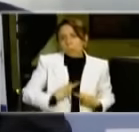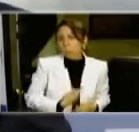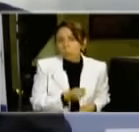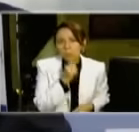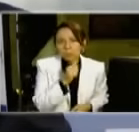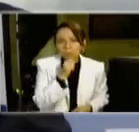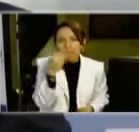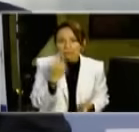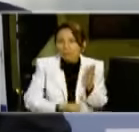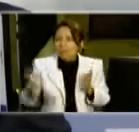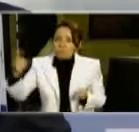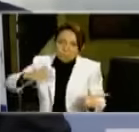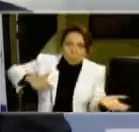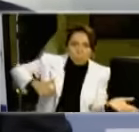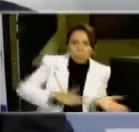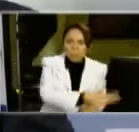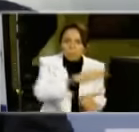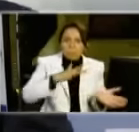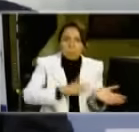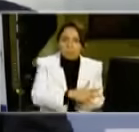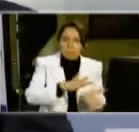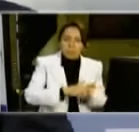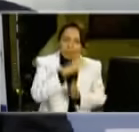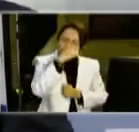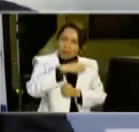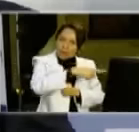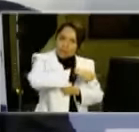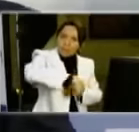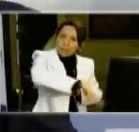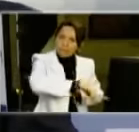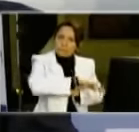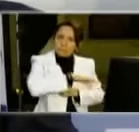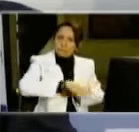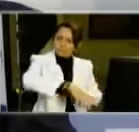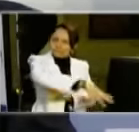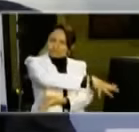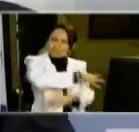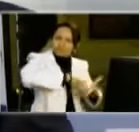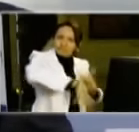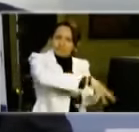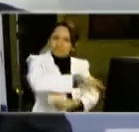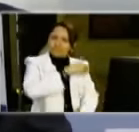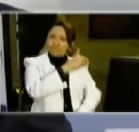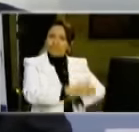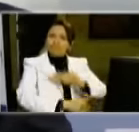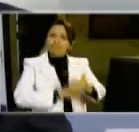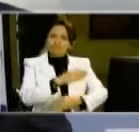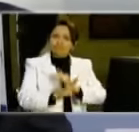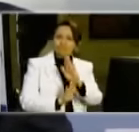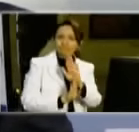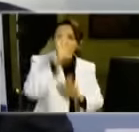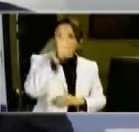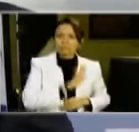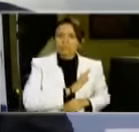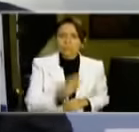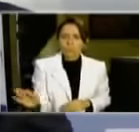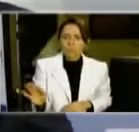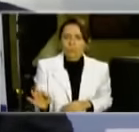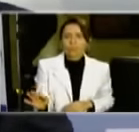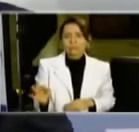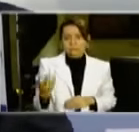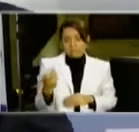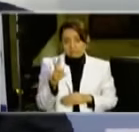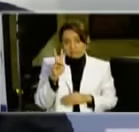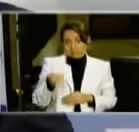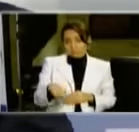posible la adquisición de los productos en los cuales la parte desarrollada es más competitiva. El mecanismo de compensaciones